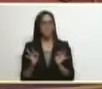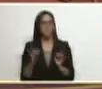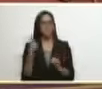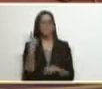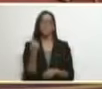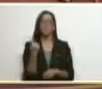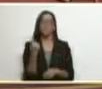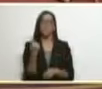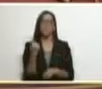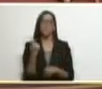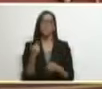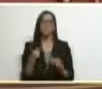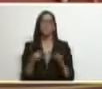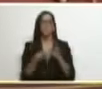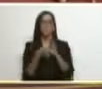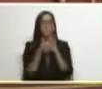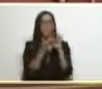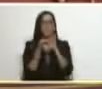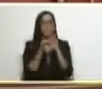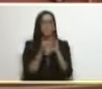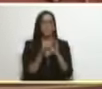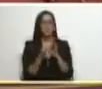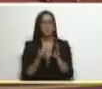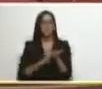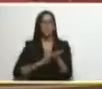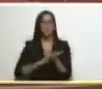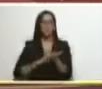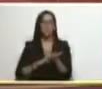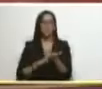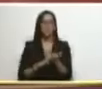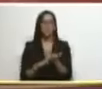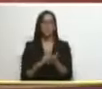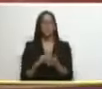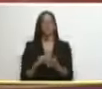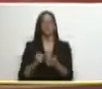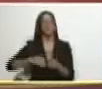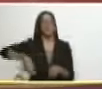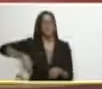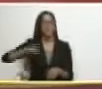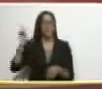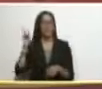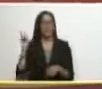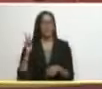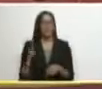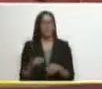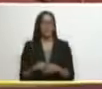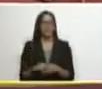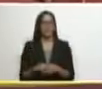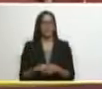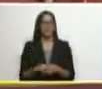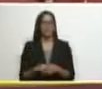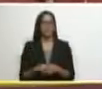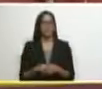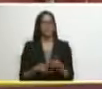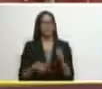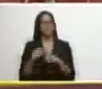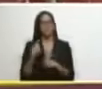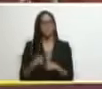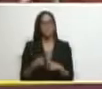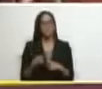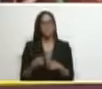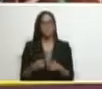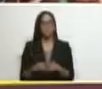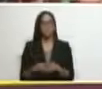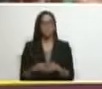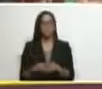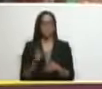única las relaciones para resolver la controversia entre Guyana y Venezuela. Y luego